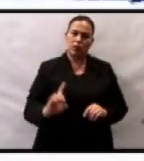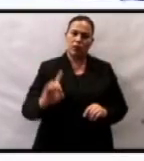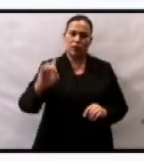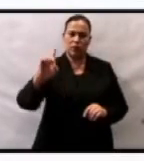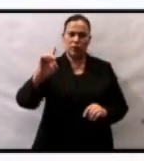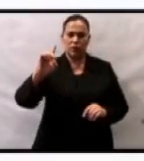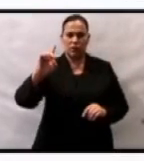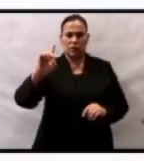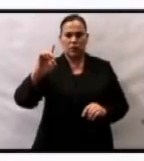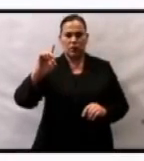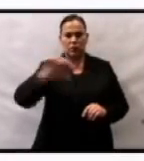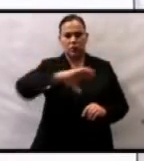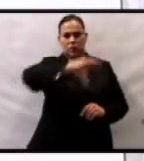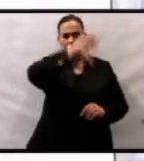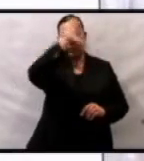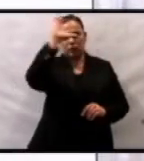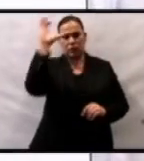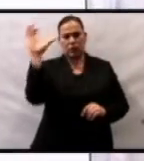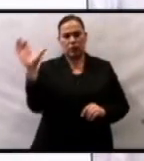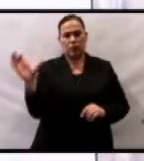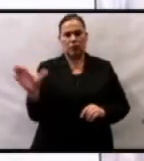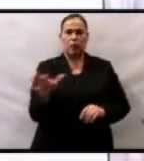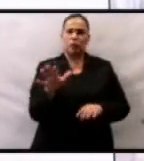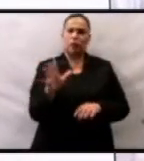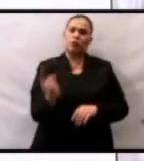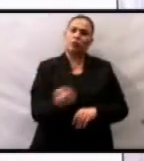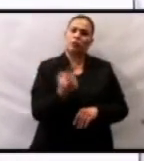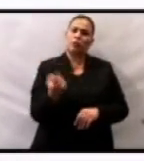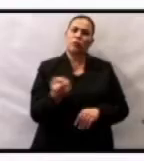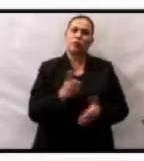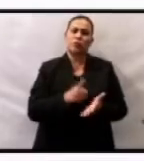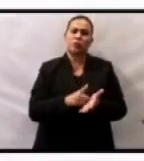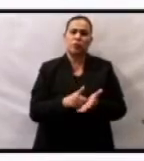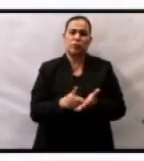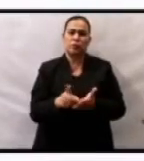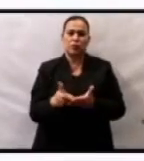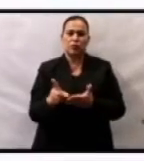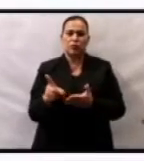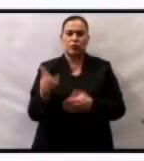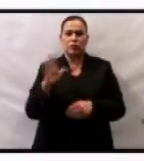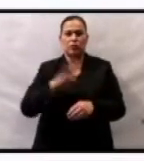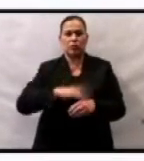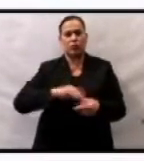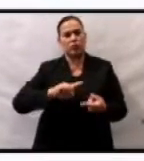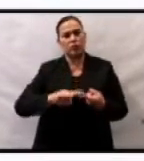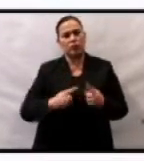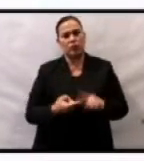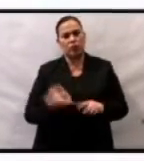Thank you.